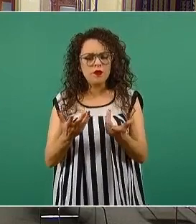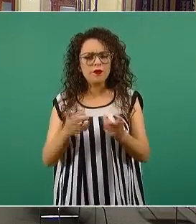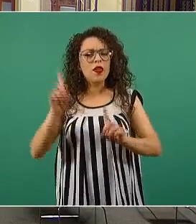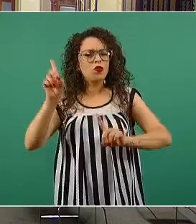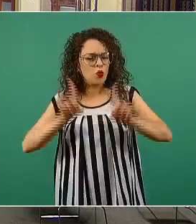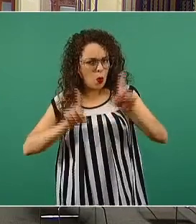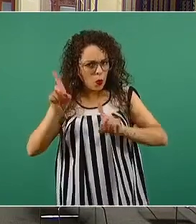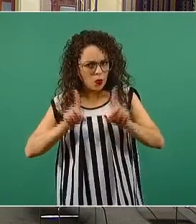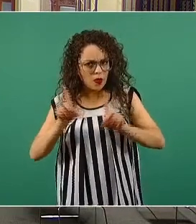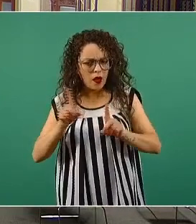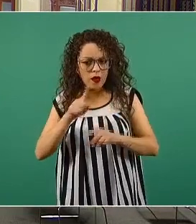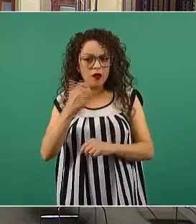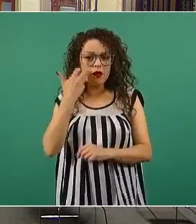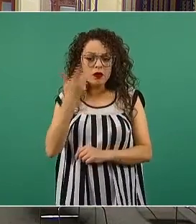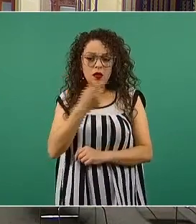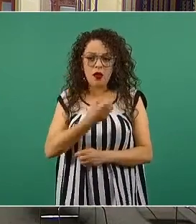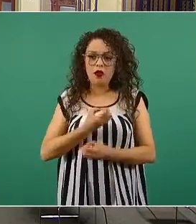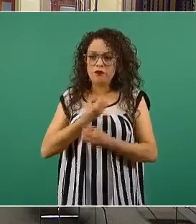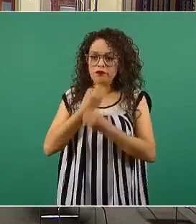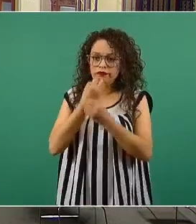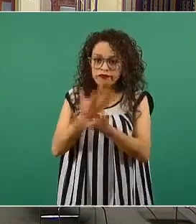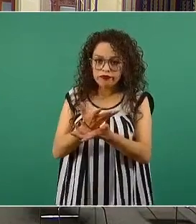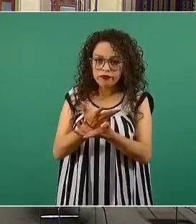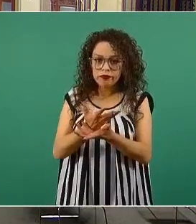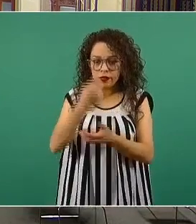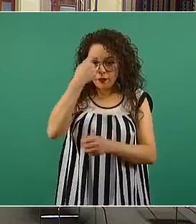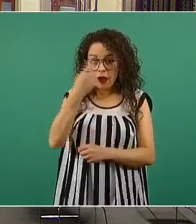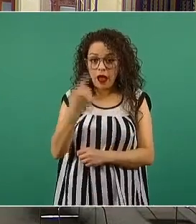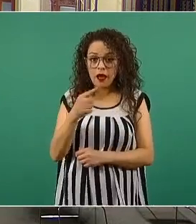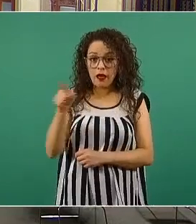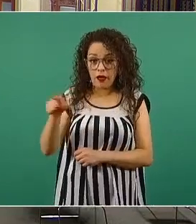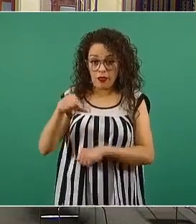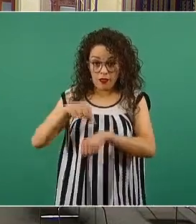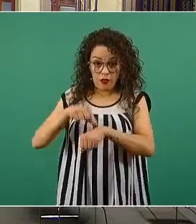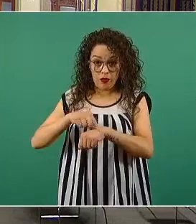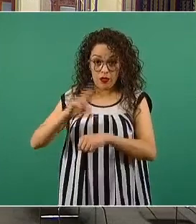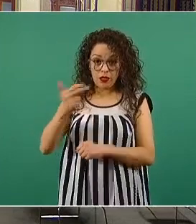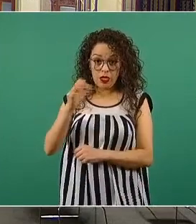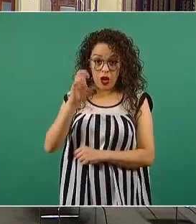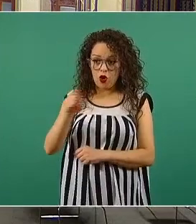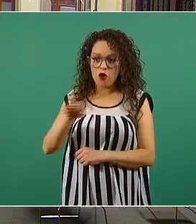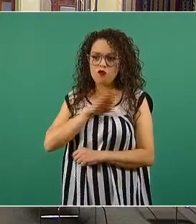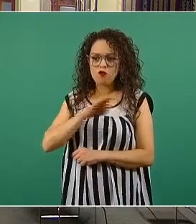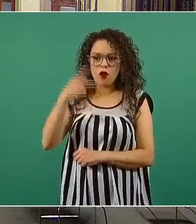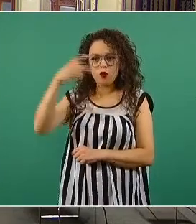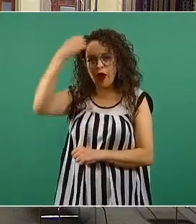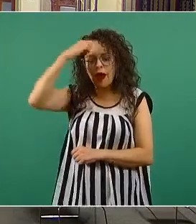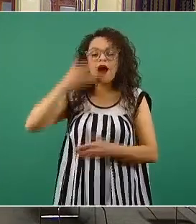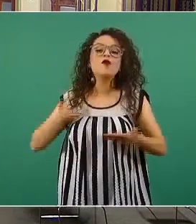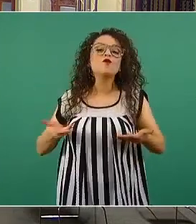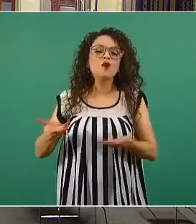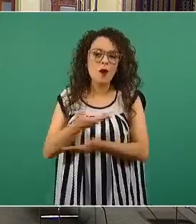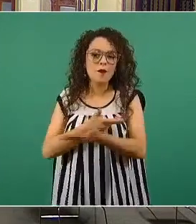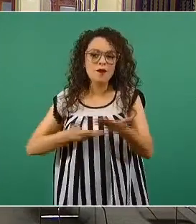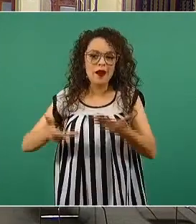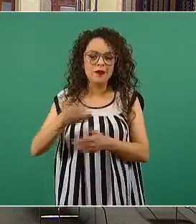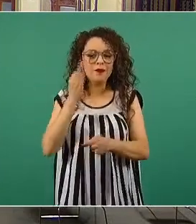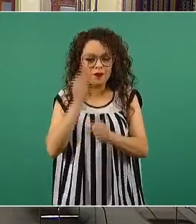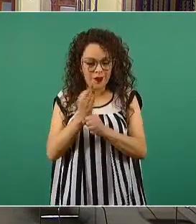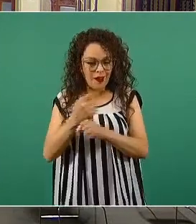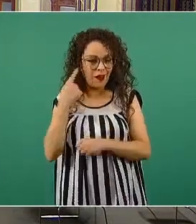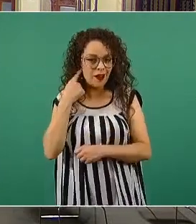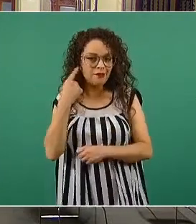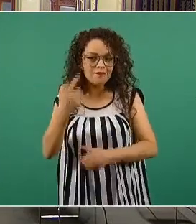dudas también que quiere externar para que el doctor Chacón nos pueda compartir su experiencia. Doctor Rui, escuchamos.